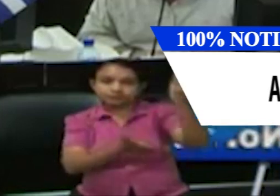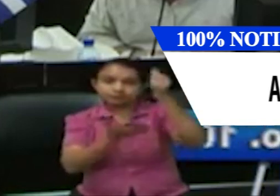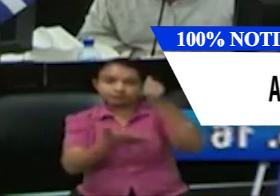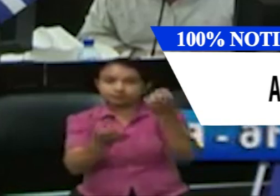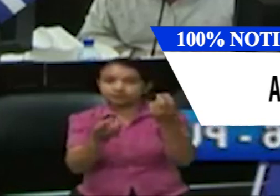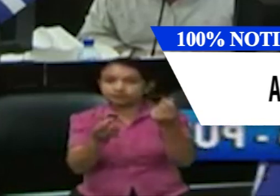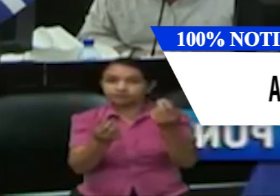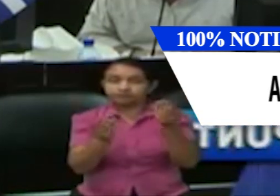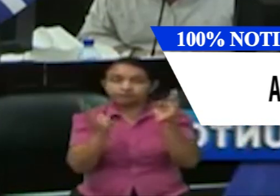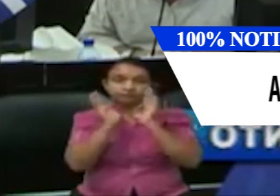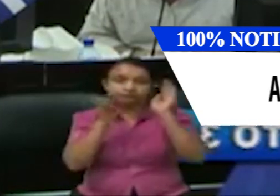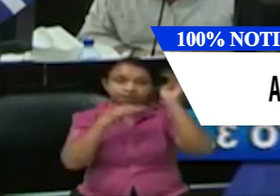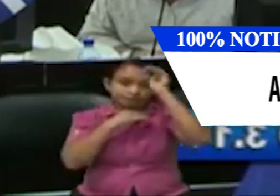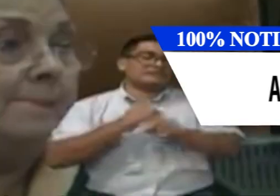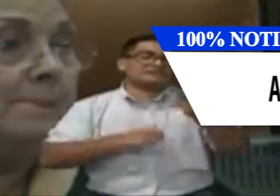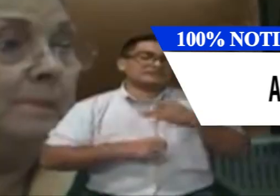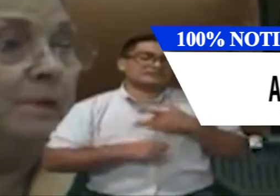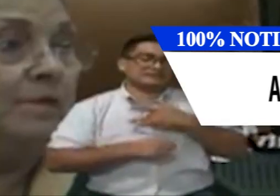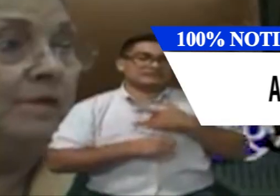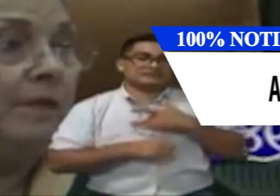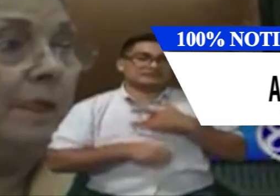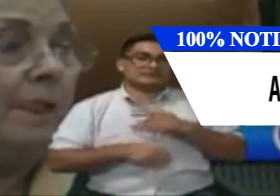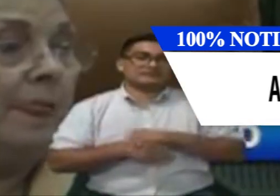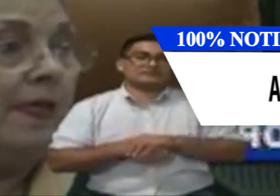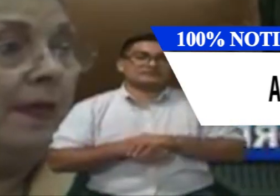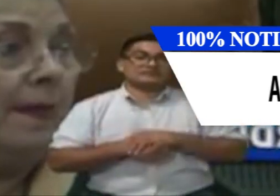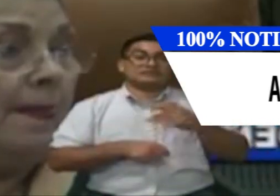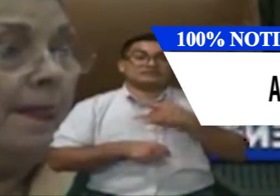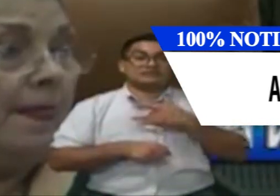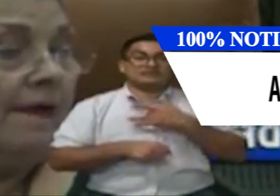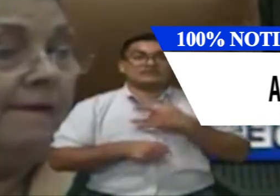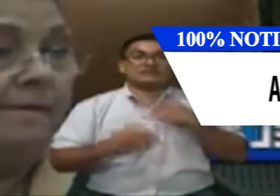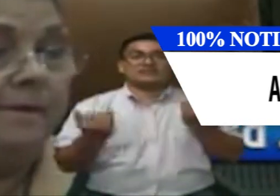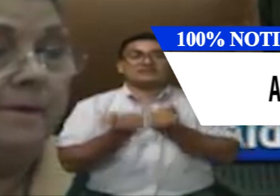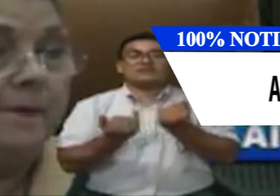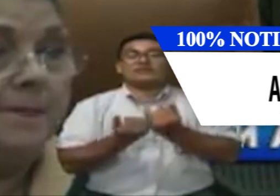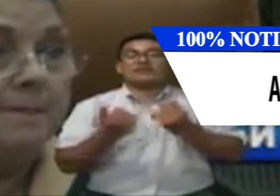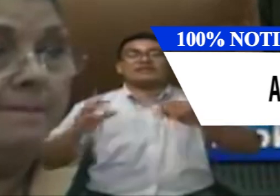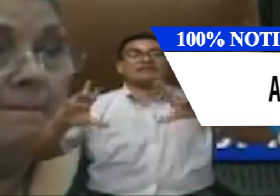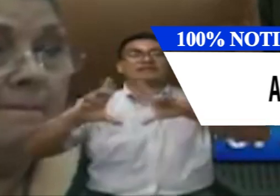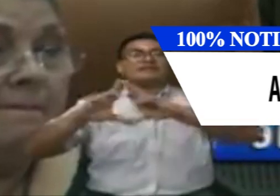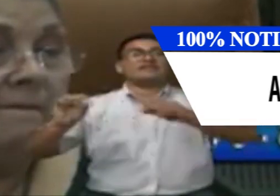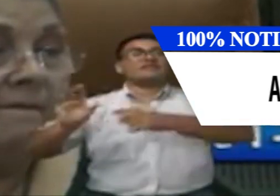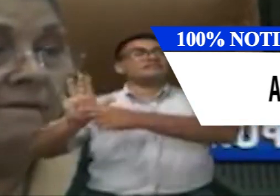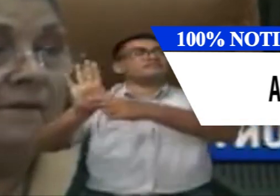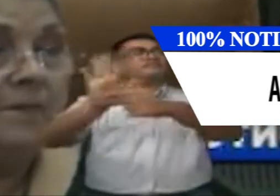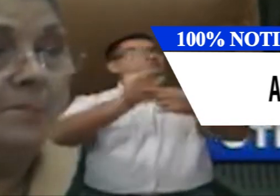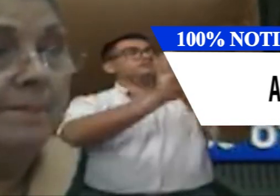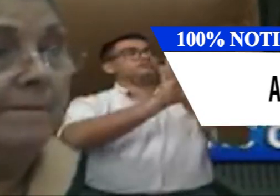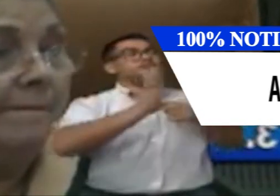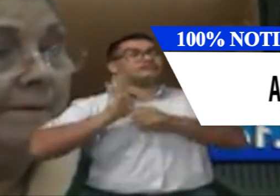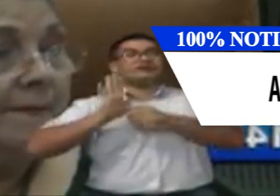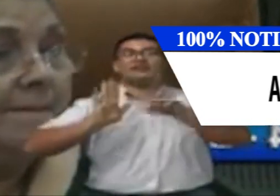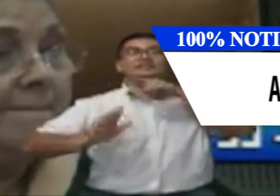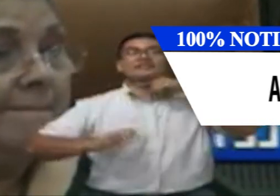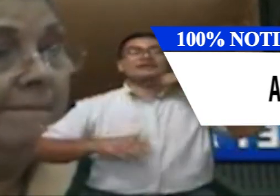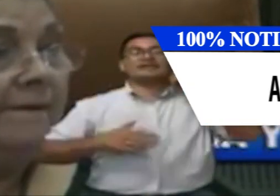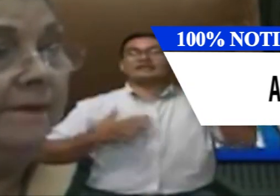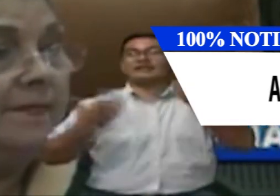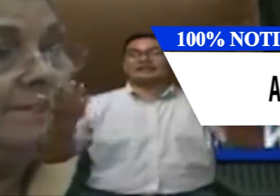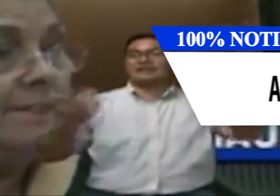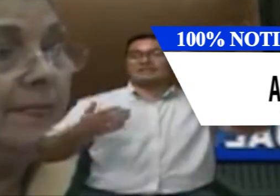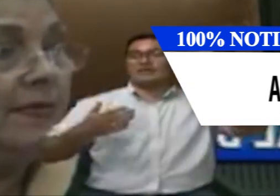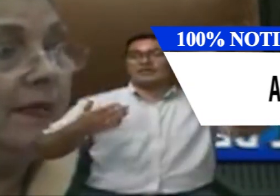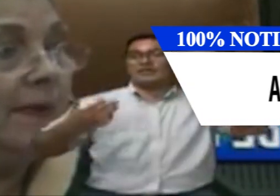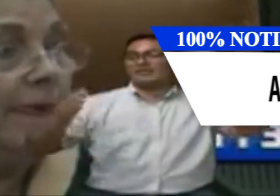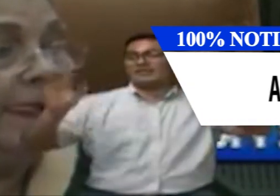inversionistas privados. Venderse como uno de los países donde hay estabilidad política, donde